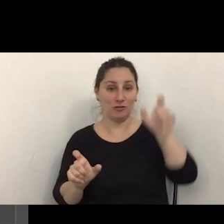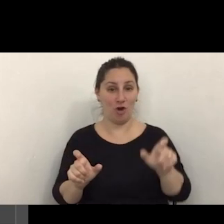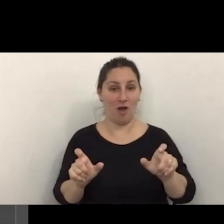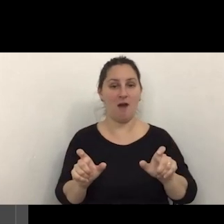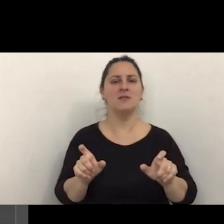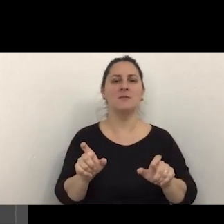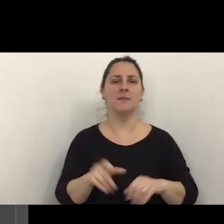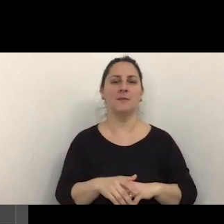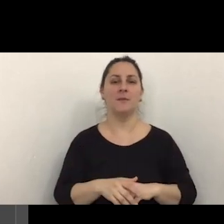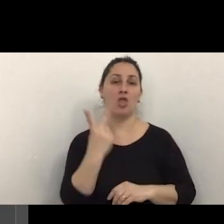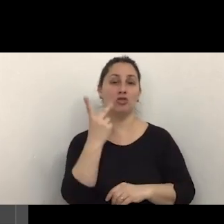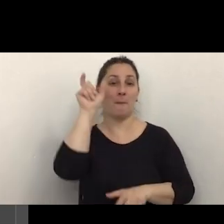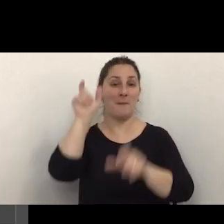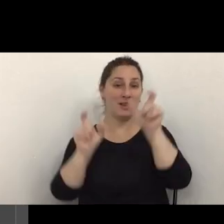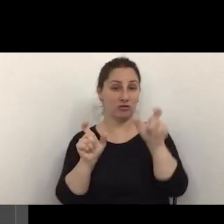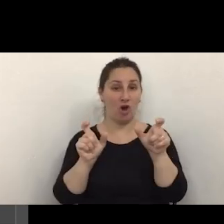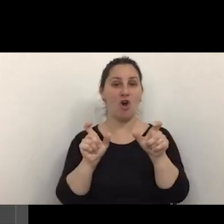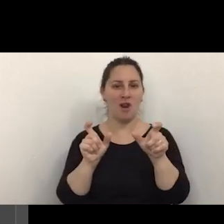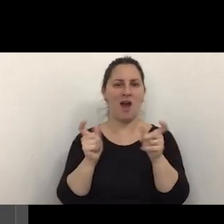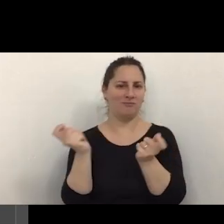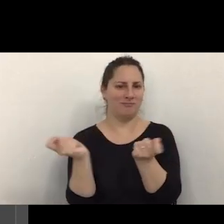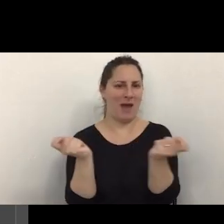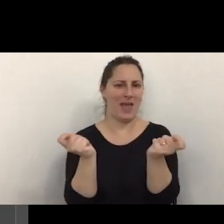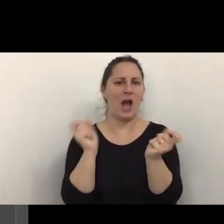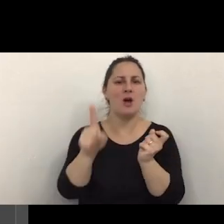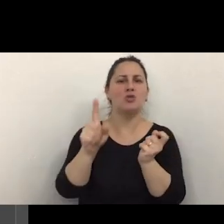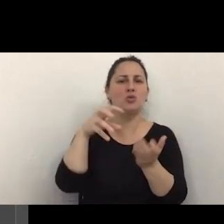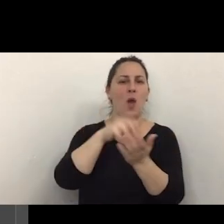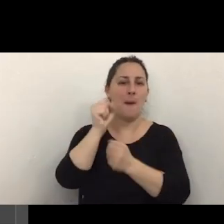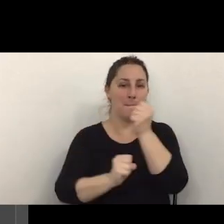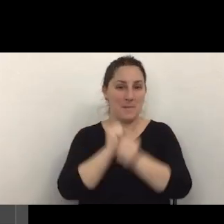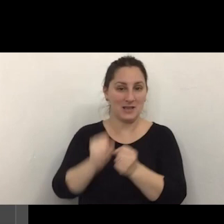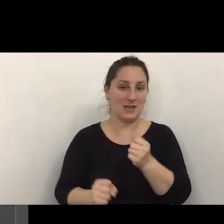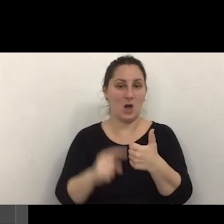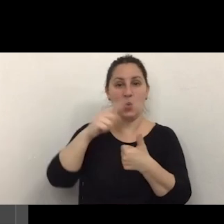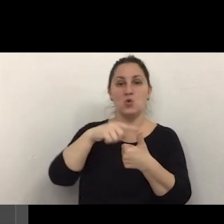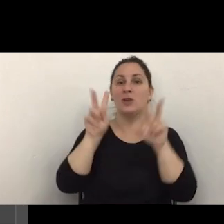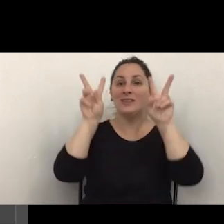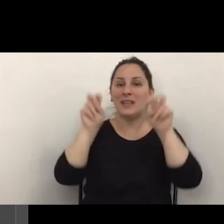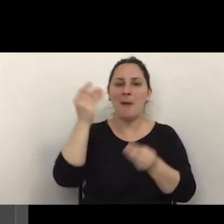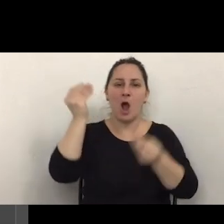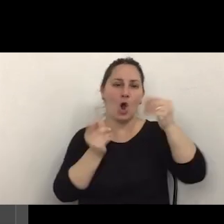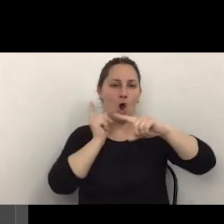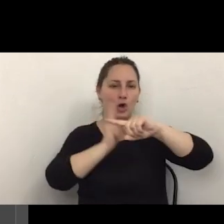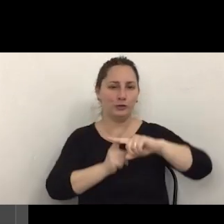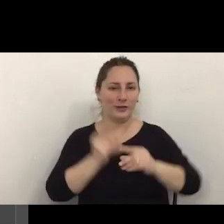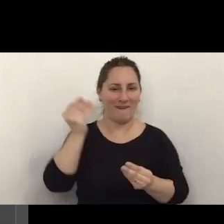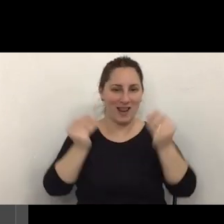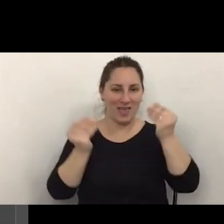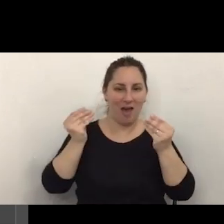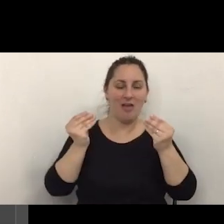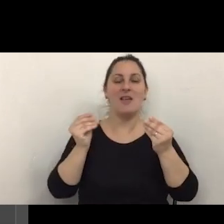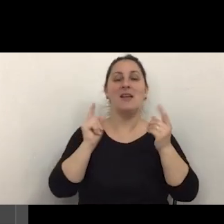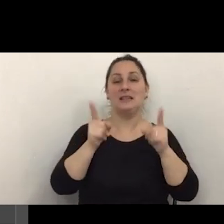eran 2 personas que llevaban el manejo de la empresa, uno básicamente con las cuestiones contables, ahí también hay cuestiones